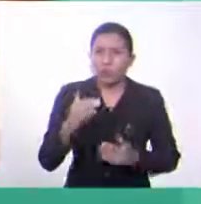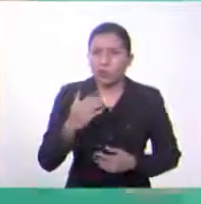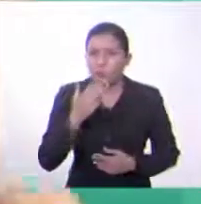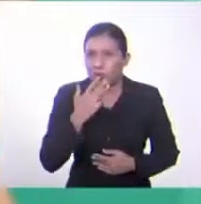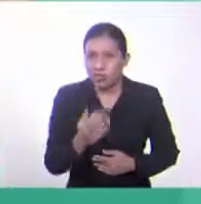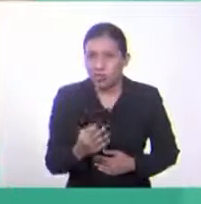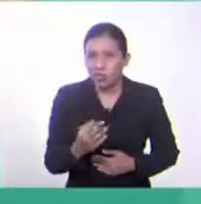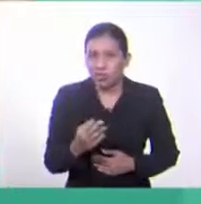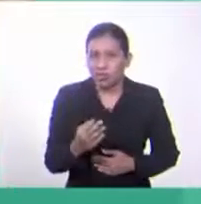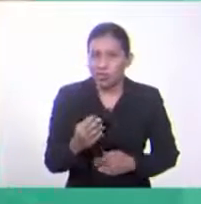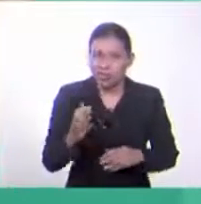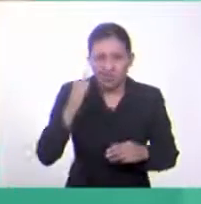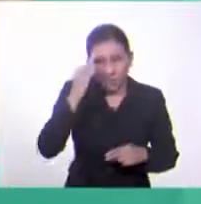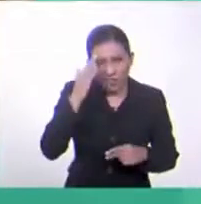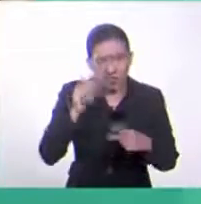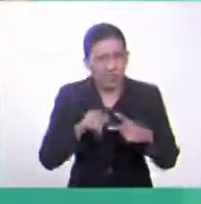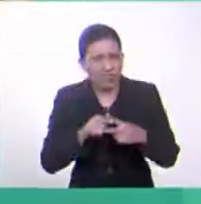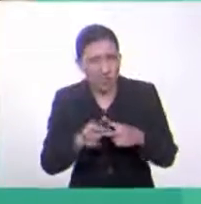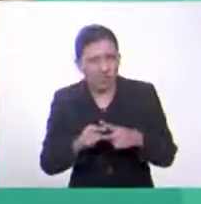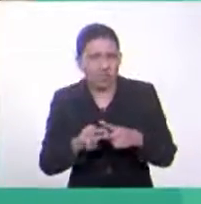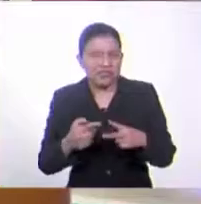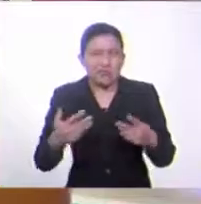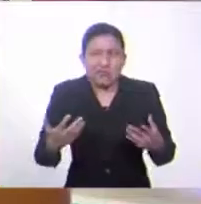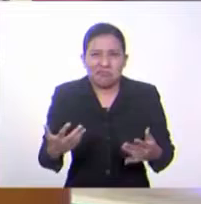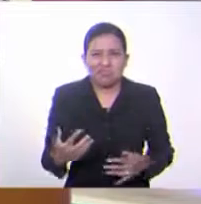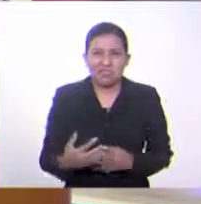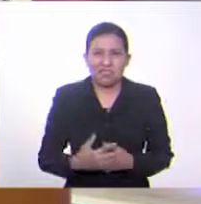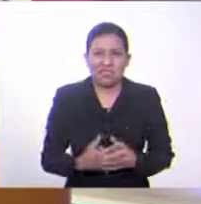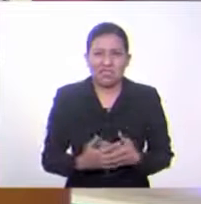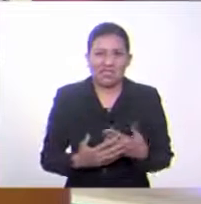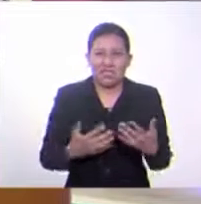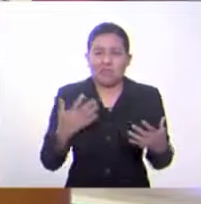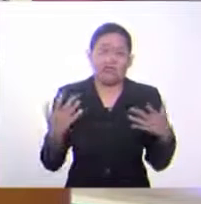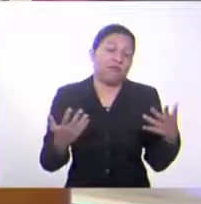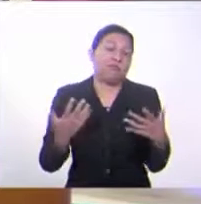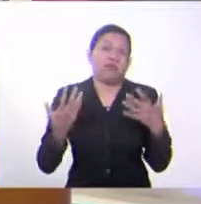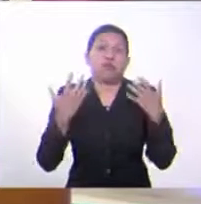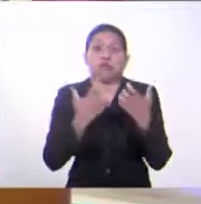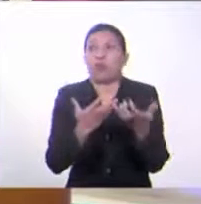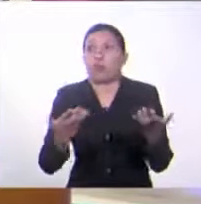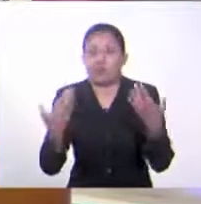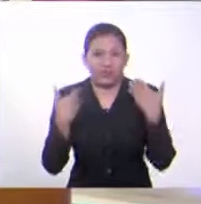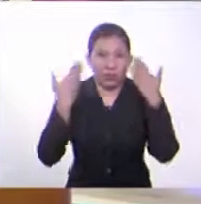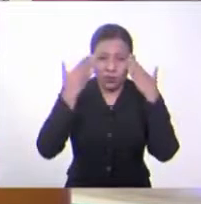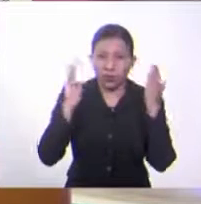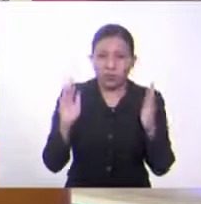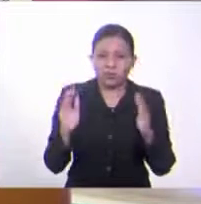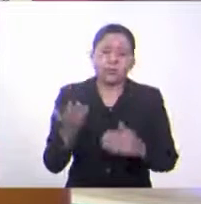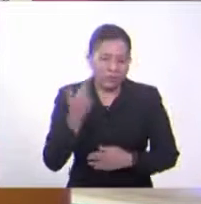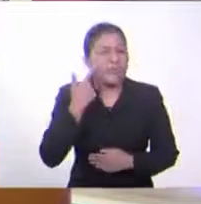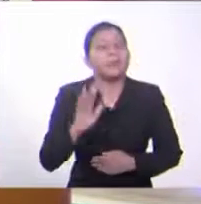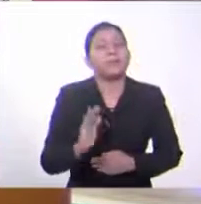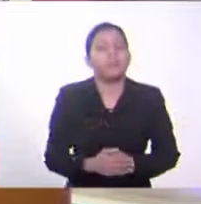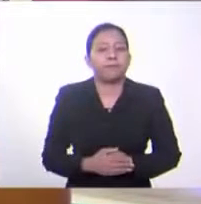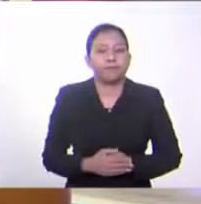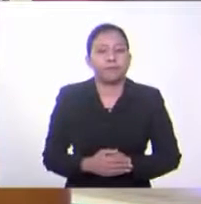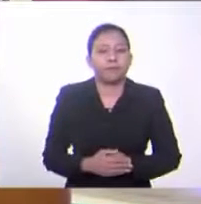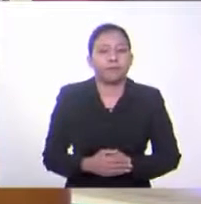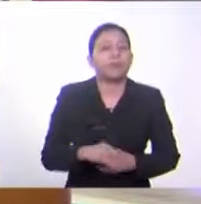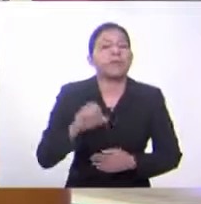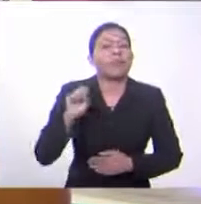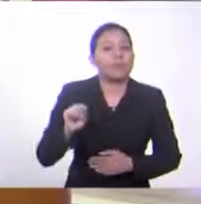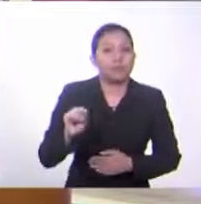de los ángulos que ya sabemos, de todo lo que ya estudiamos. Sí, podemos utilizar. Entonces pasemos a nuestra